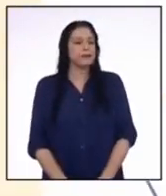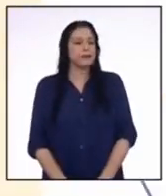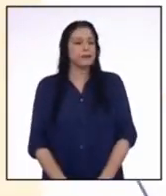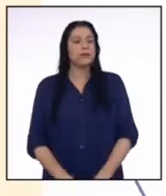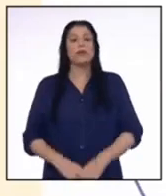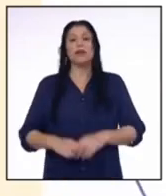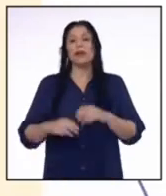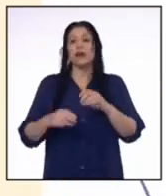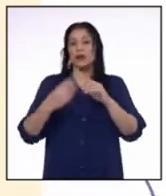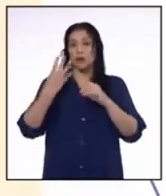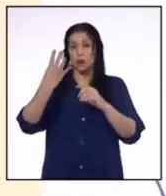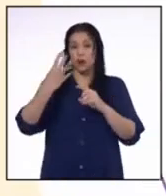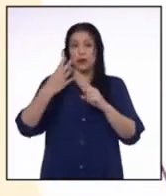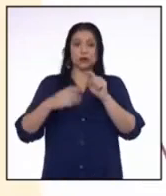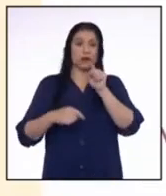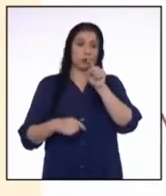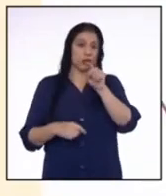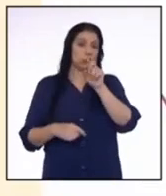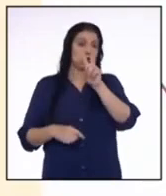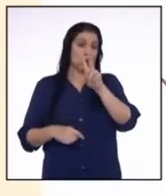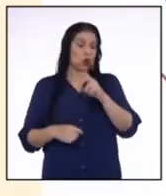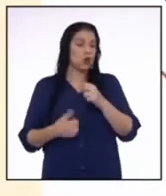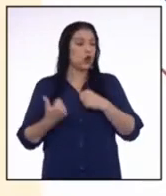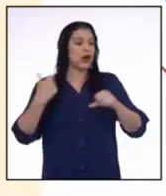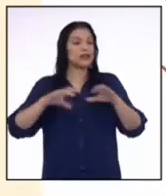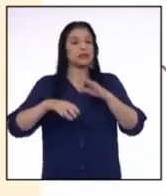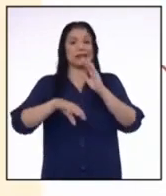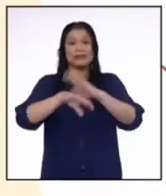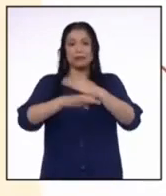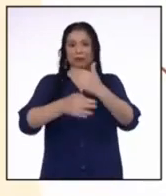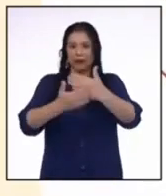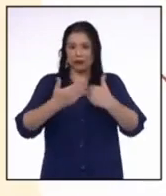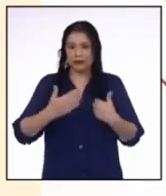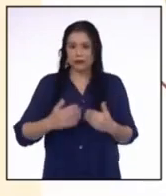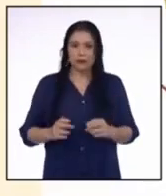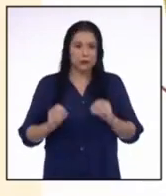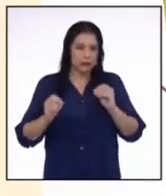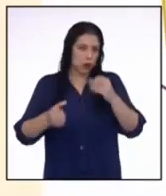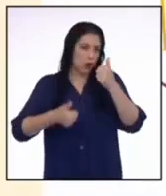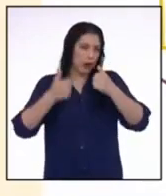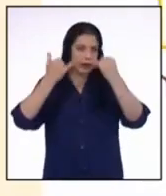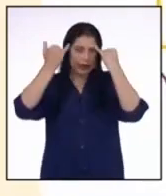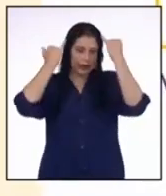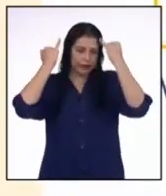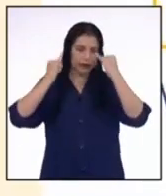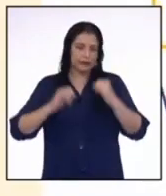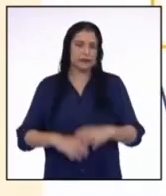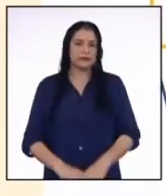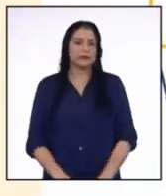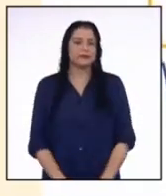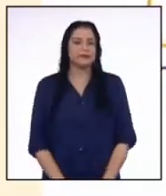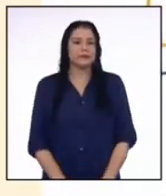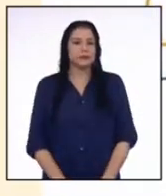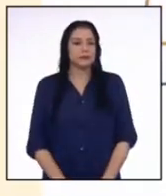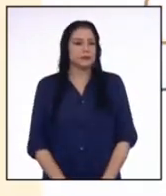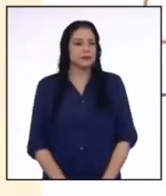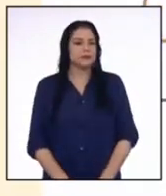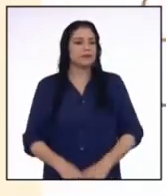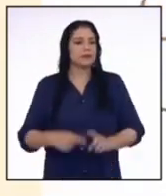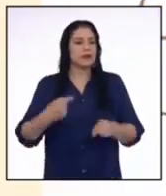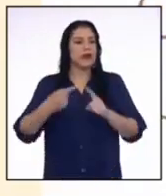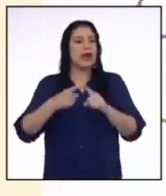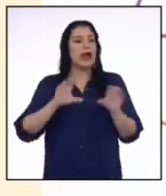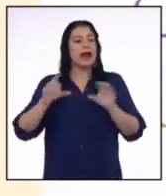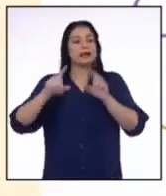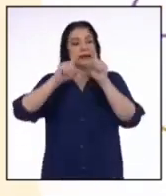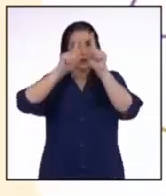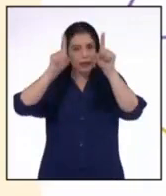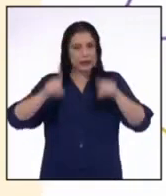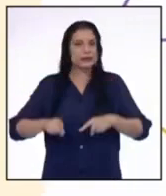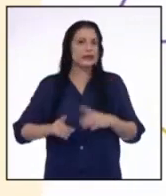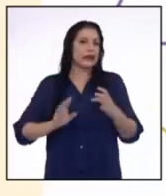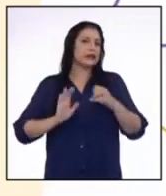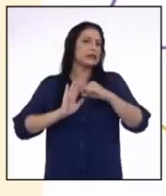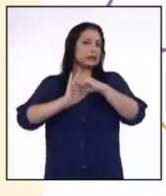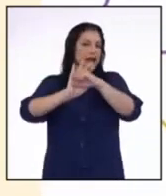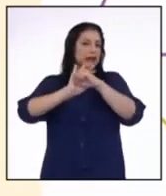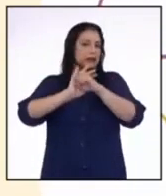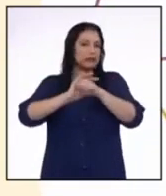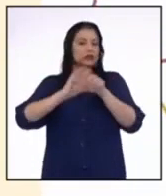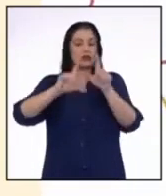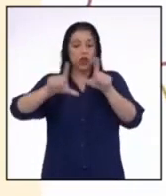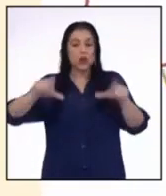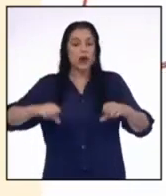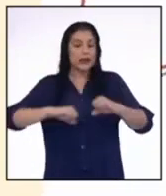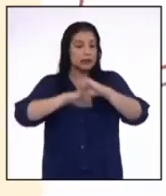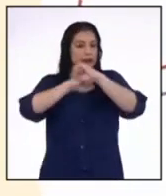En el punto 4.1, acciones de prevención, estarían las siguientes ideas. Elaborar carteles de señalización de